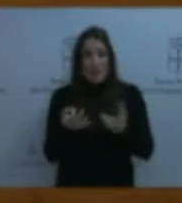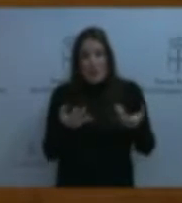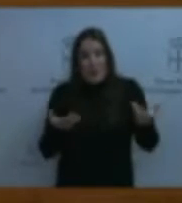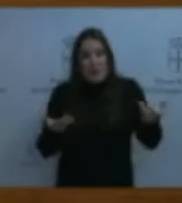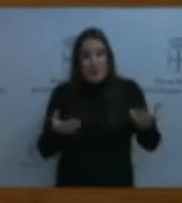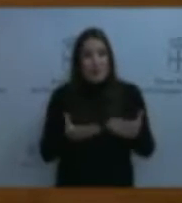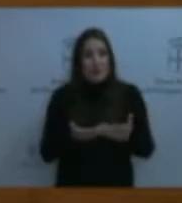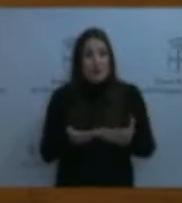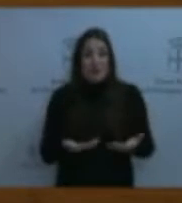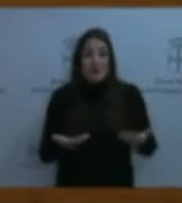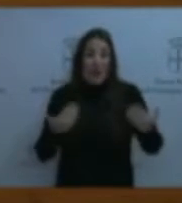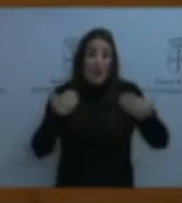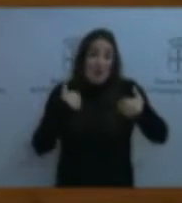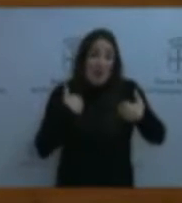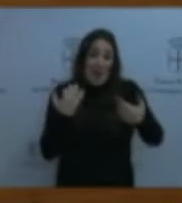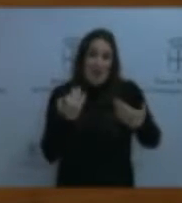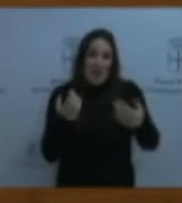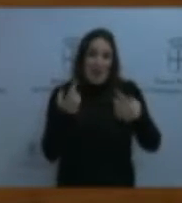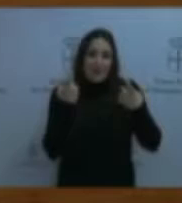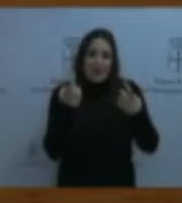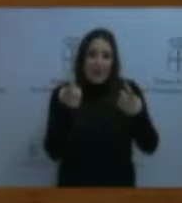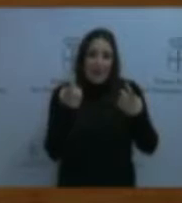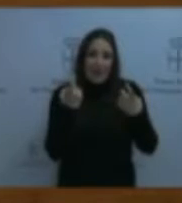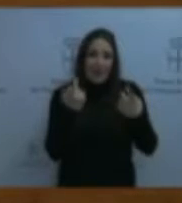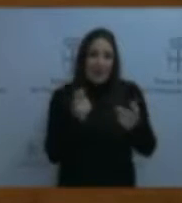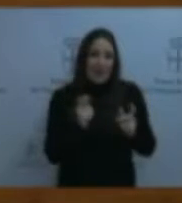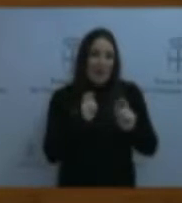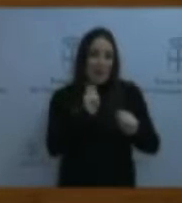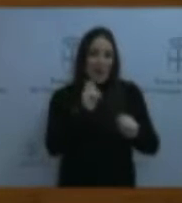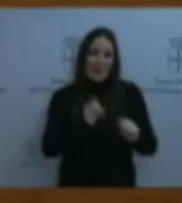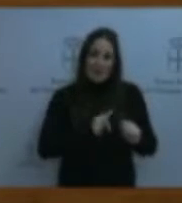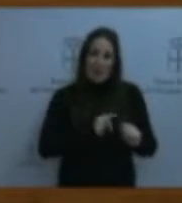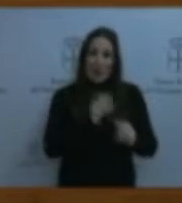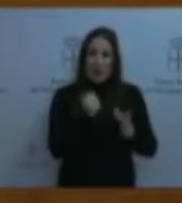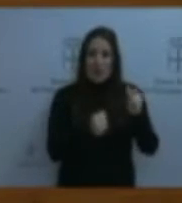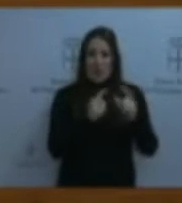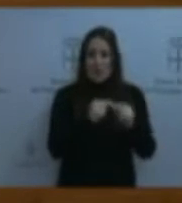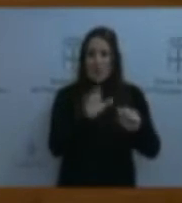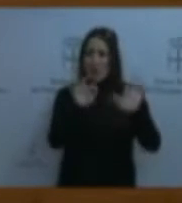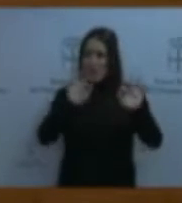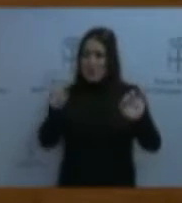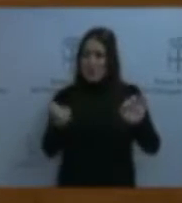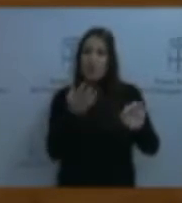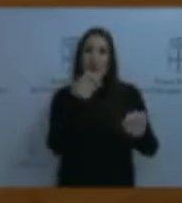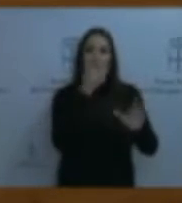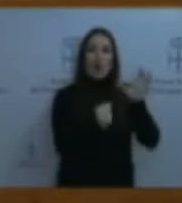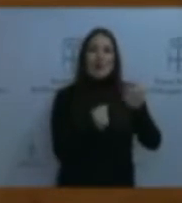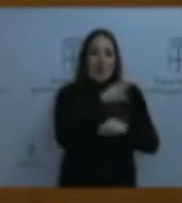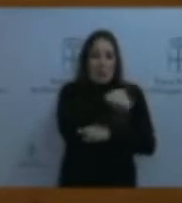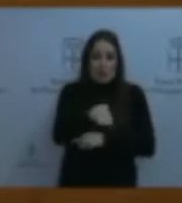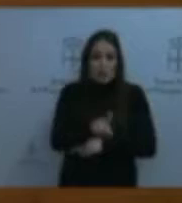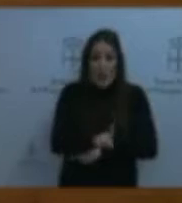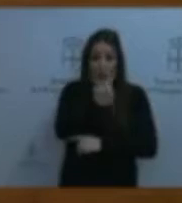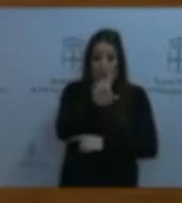la responsabilidad de apostar por identificar un lineal que identificara a la leche de Asturias. Hay varias opciones, la leche de pastos del Cantábrico y la